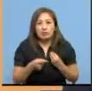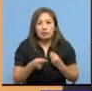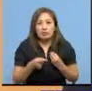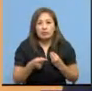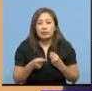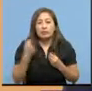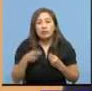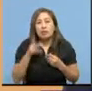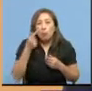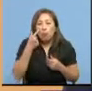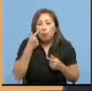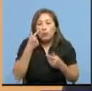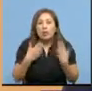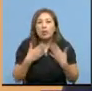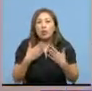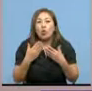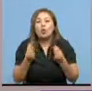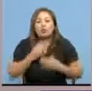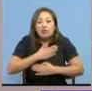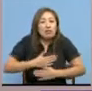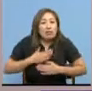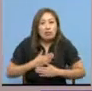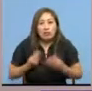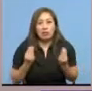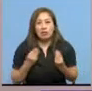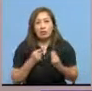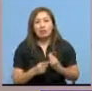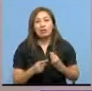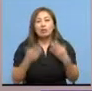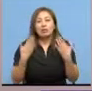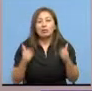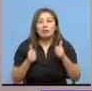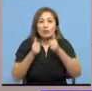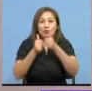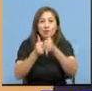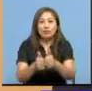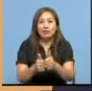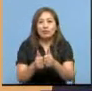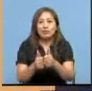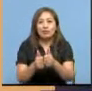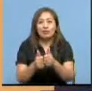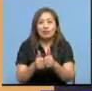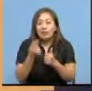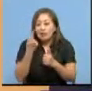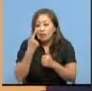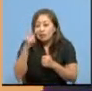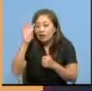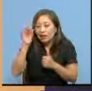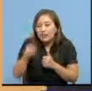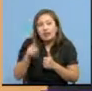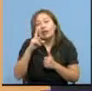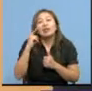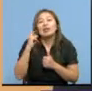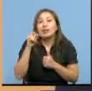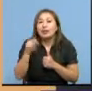irá viendo de sus estados anímicos para para poder acompañarlos lo es detectar el momento el día clave